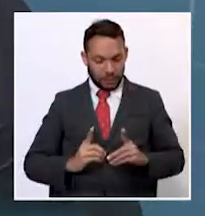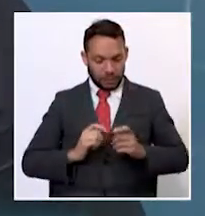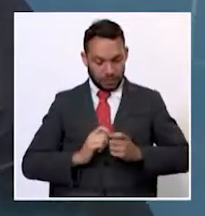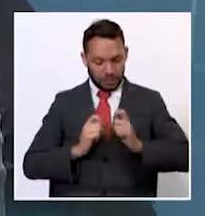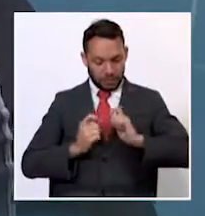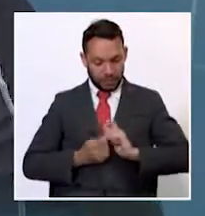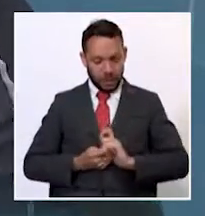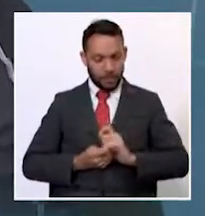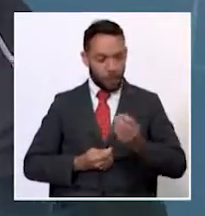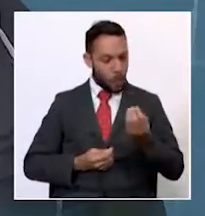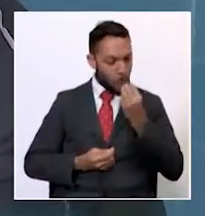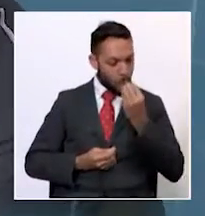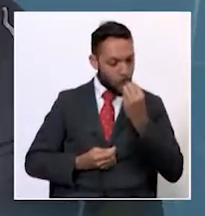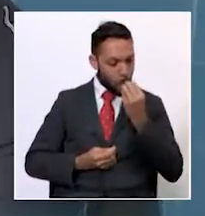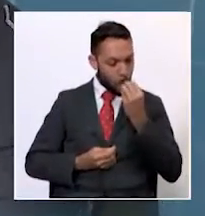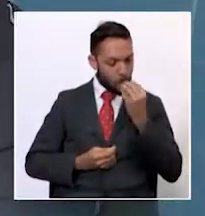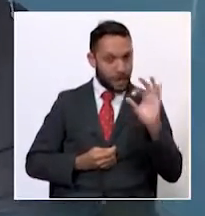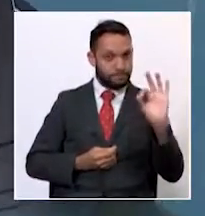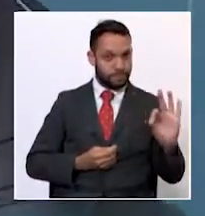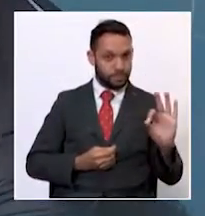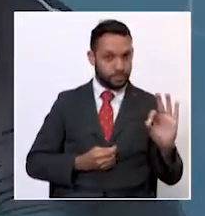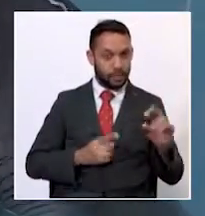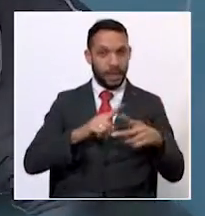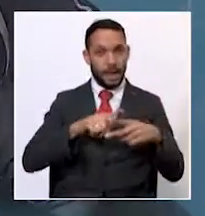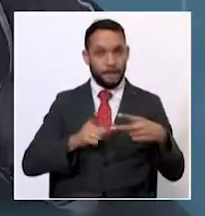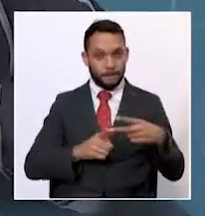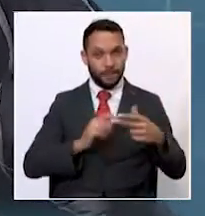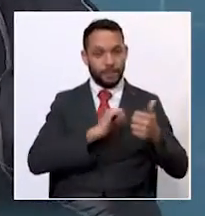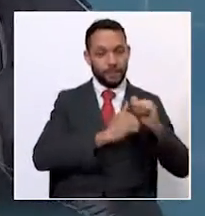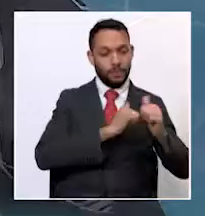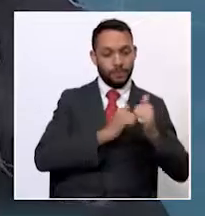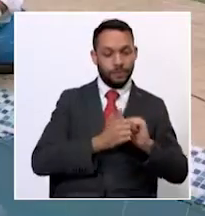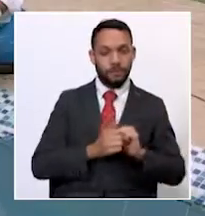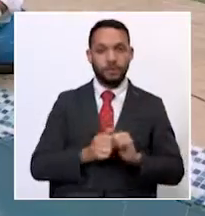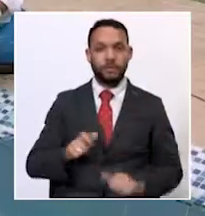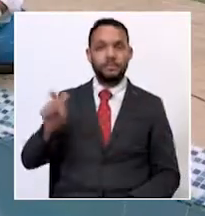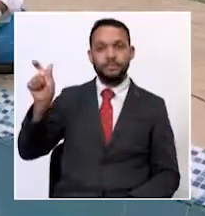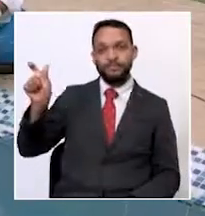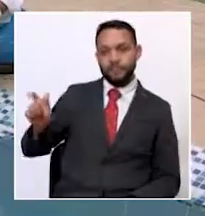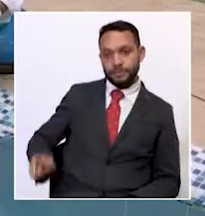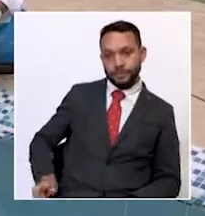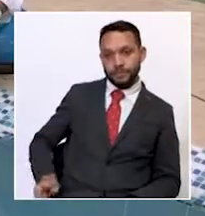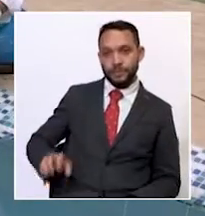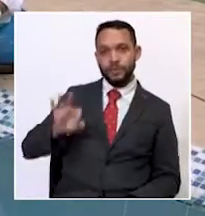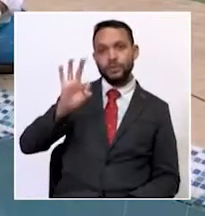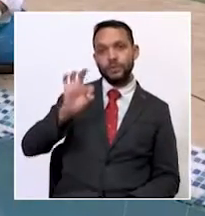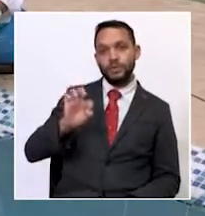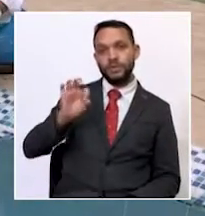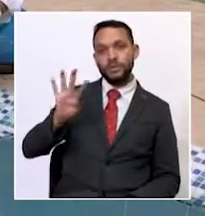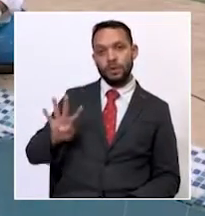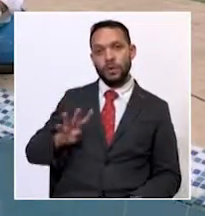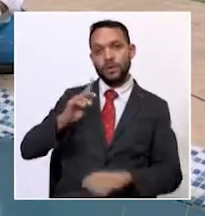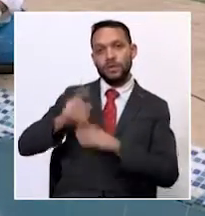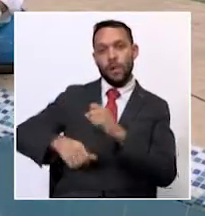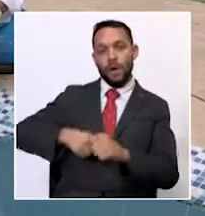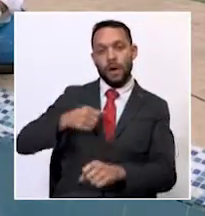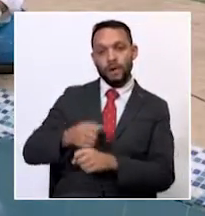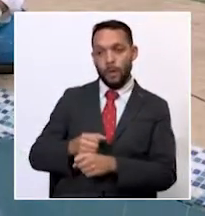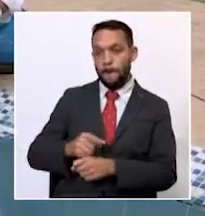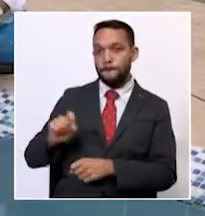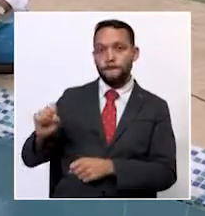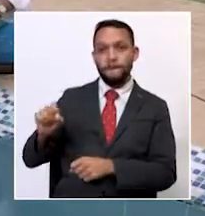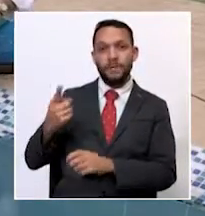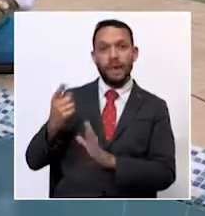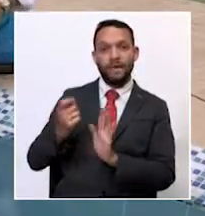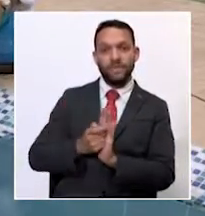comentaba el doctor ahora en el principio del programa, una persona de 84 años que tuvo contacto con la primera piscina aquí en este